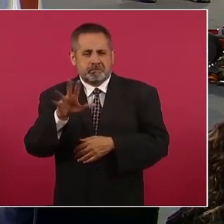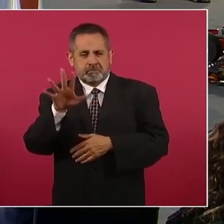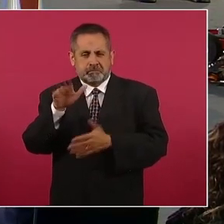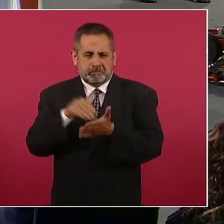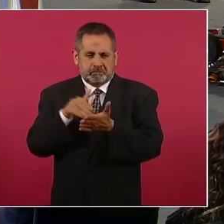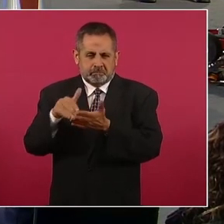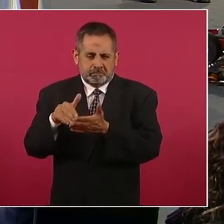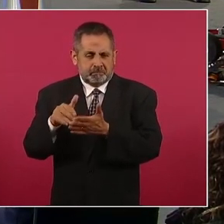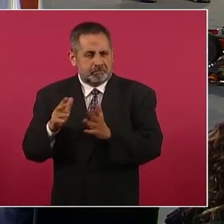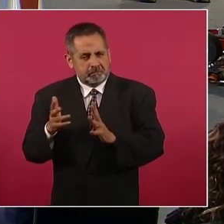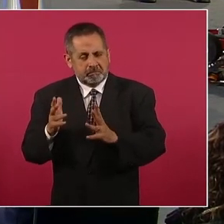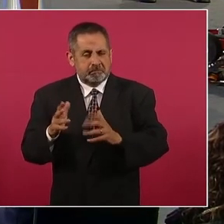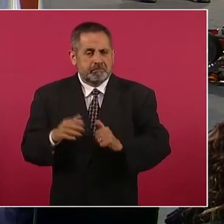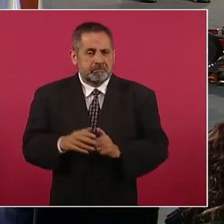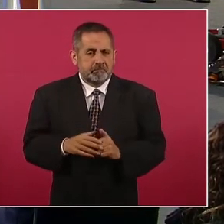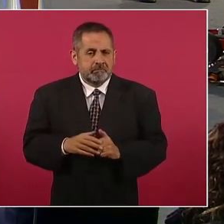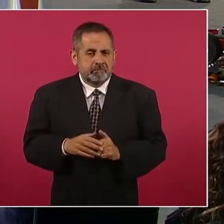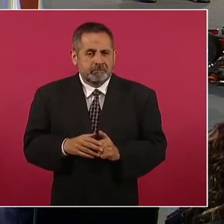millones,